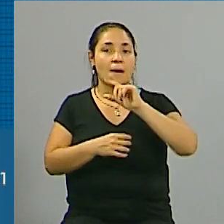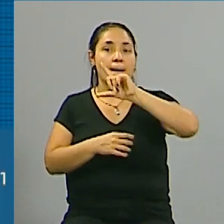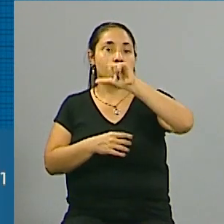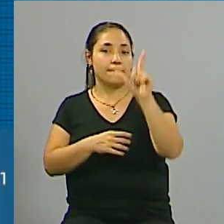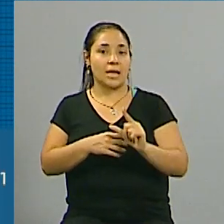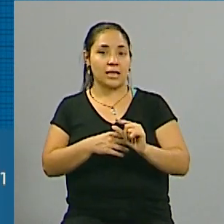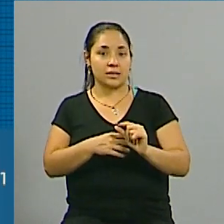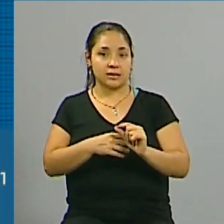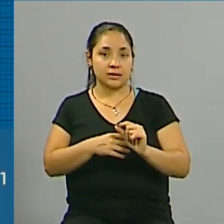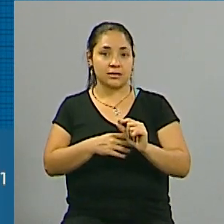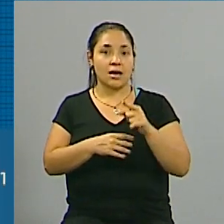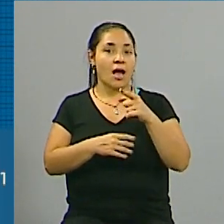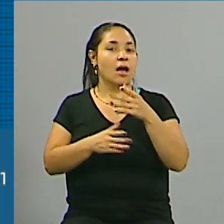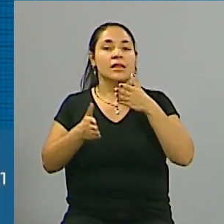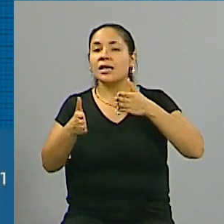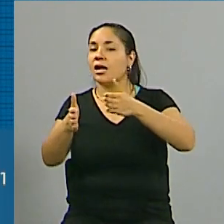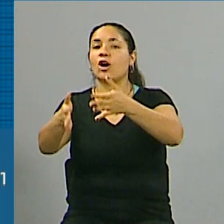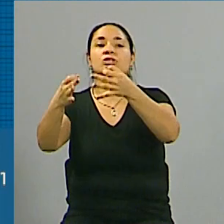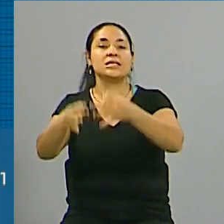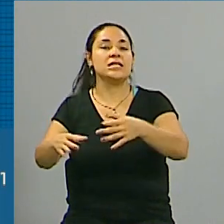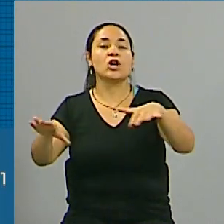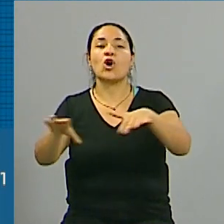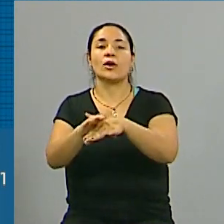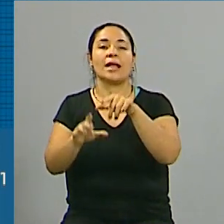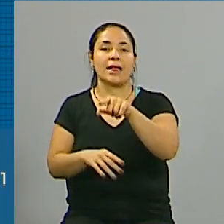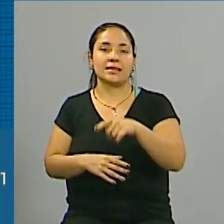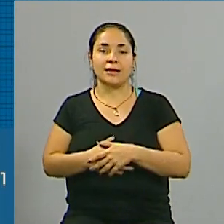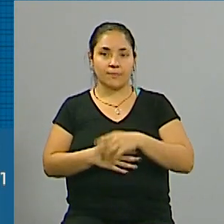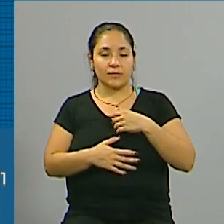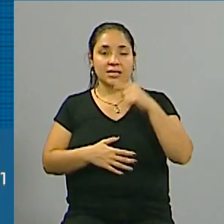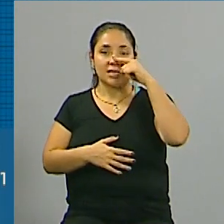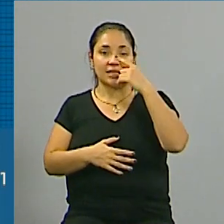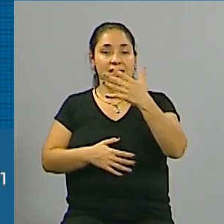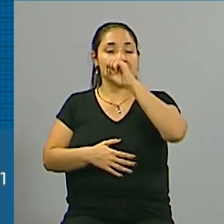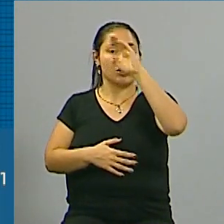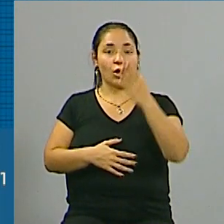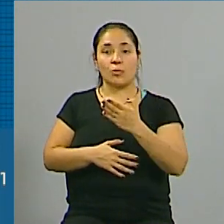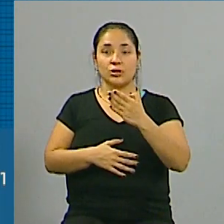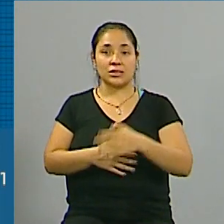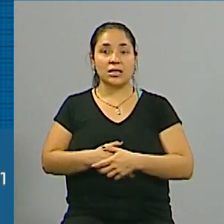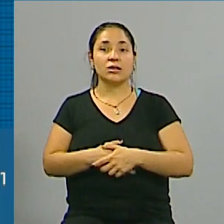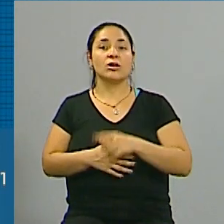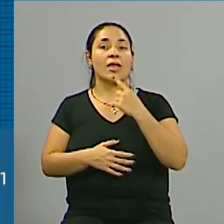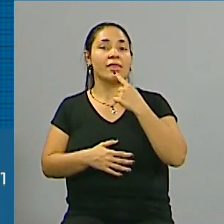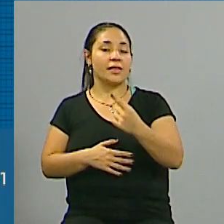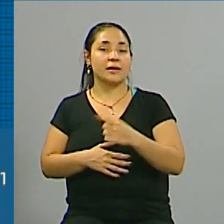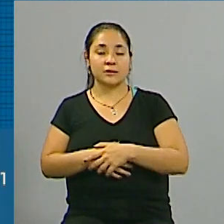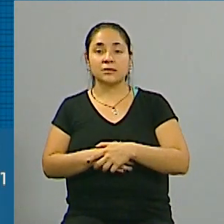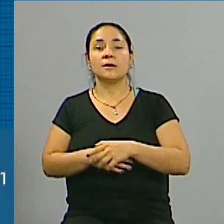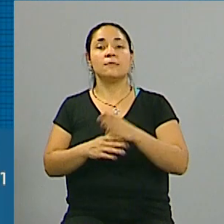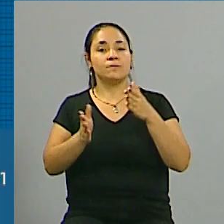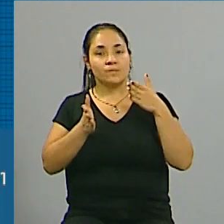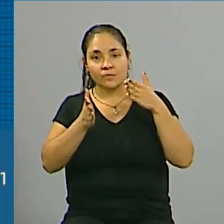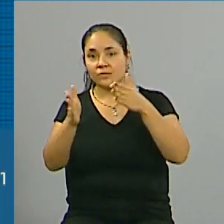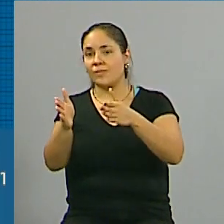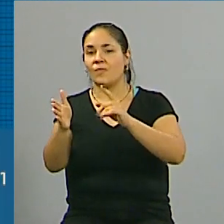dirección correcta. Entonces vemos que hay una amplia mayoría, de casi un 75%, que declara que el país está yendo por otra